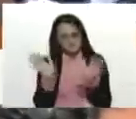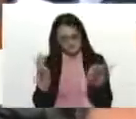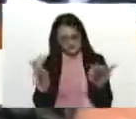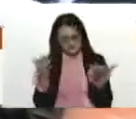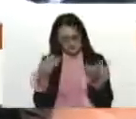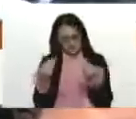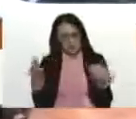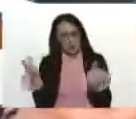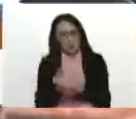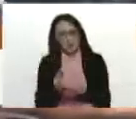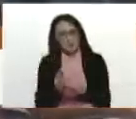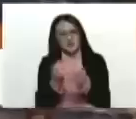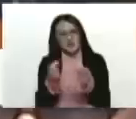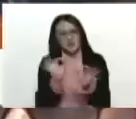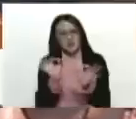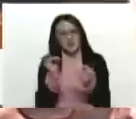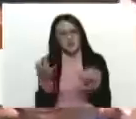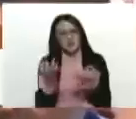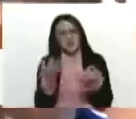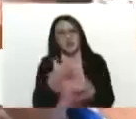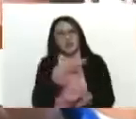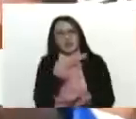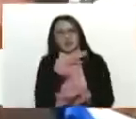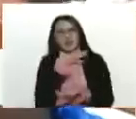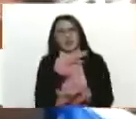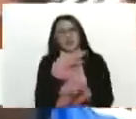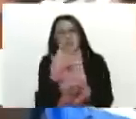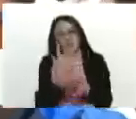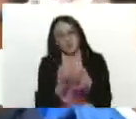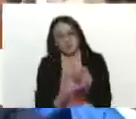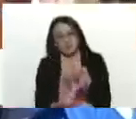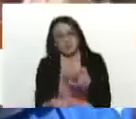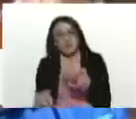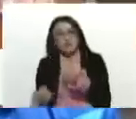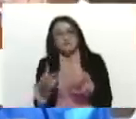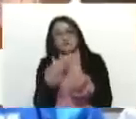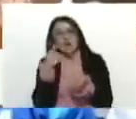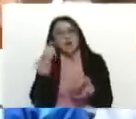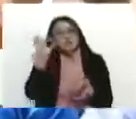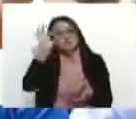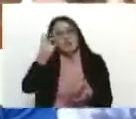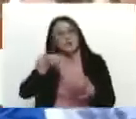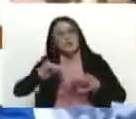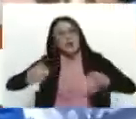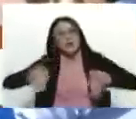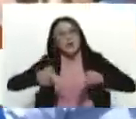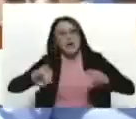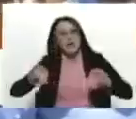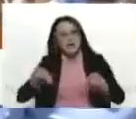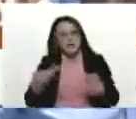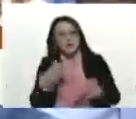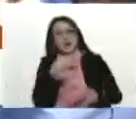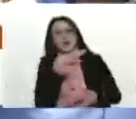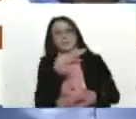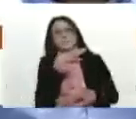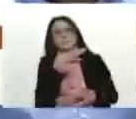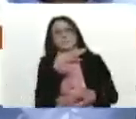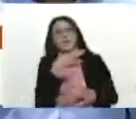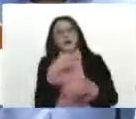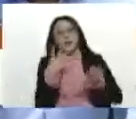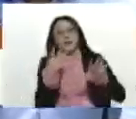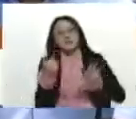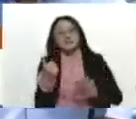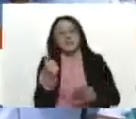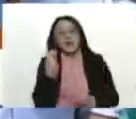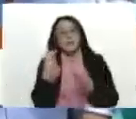encontrar un ahogado encadenado en el fondo de una piscina y decir que se ahogó por no hacer nadar alguien con cuarenta y seis puñaladas